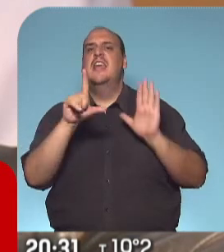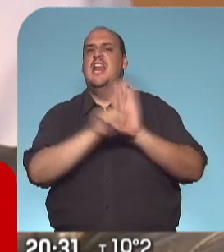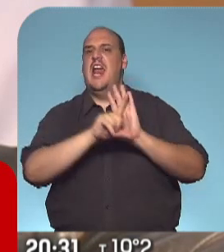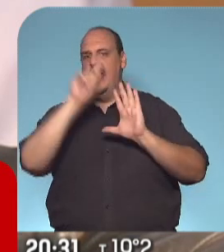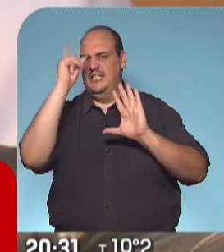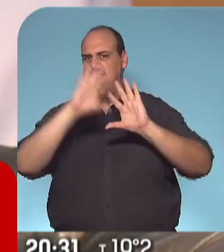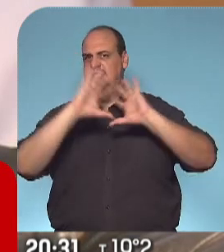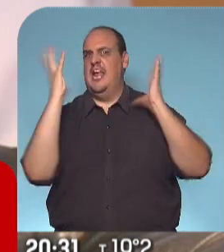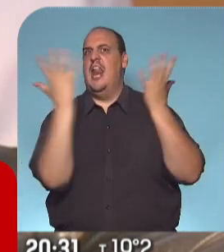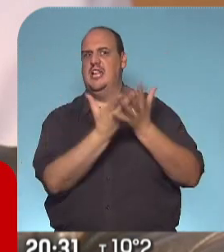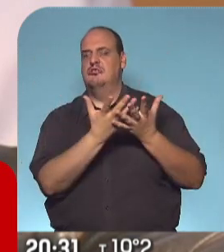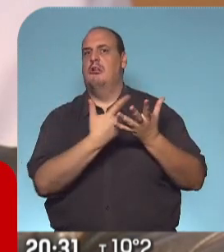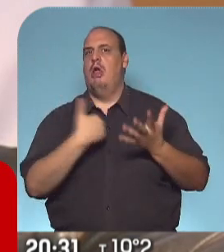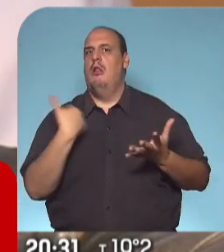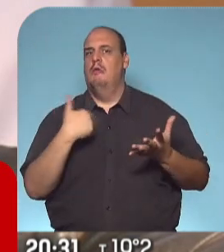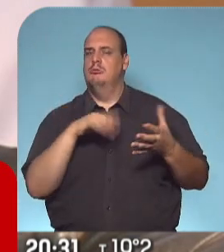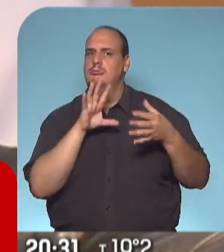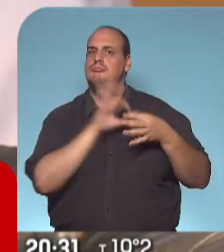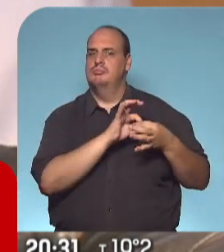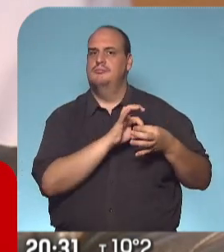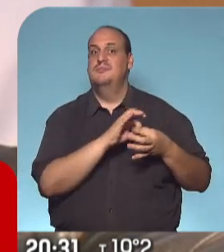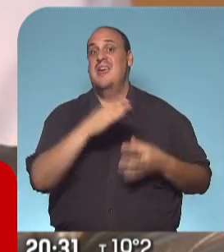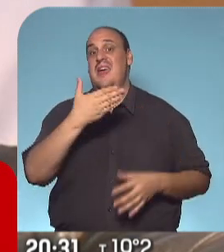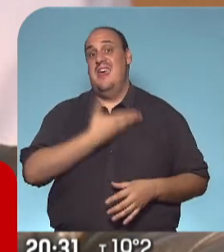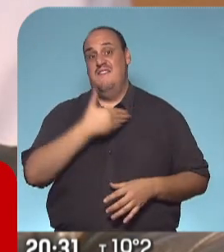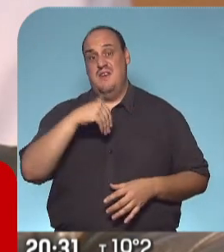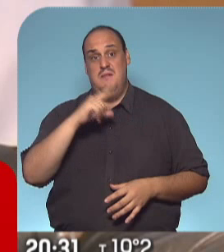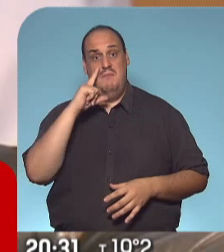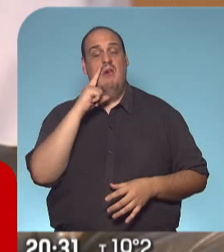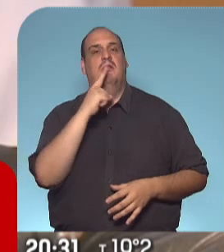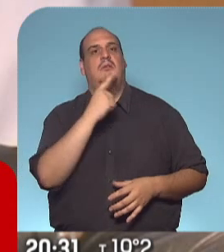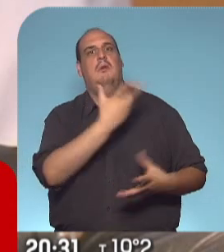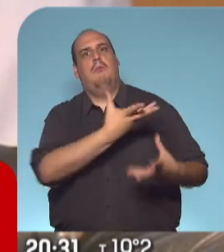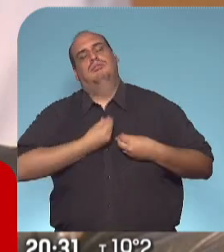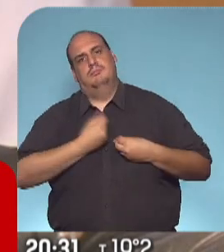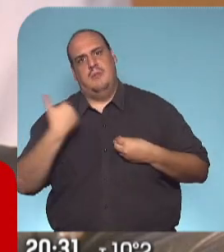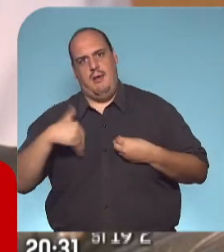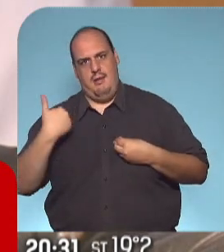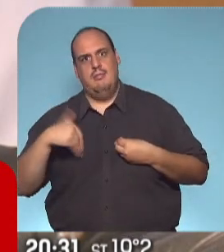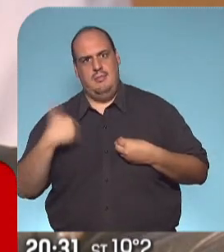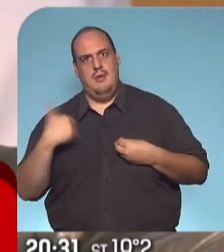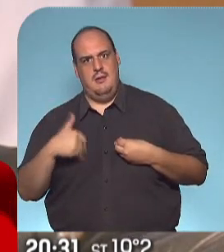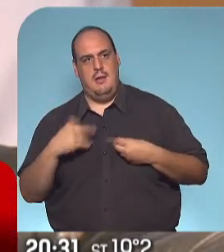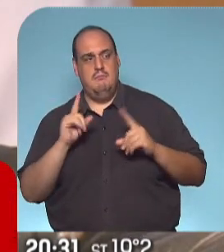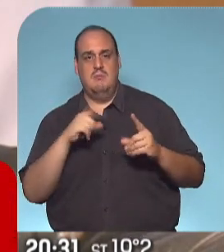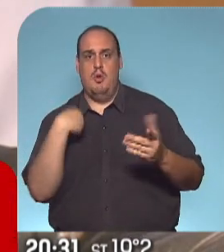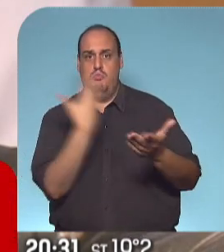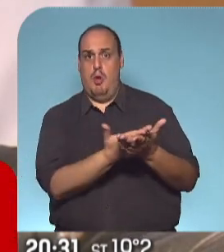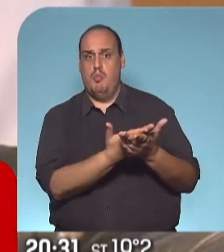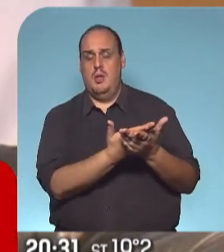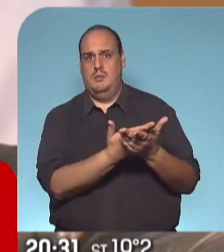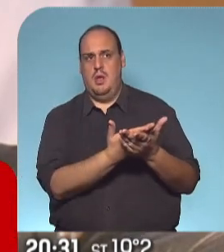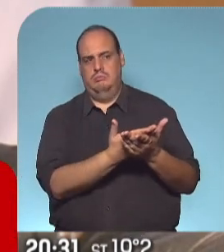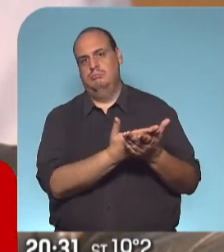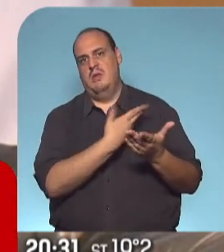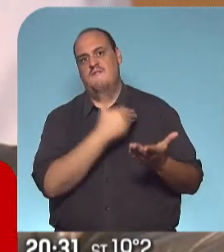Argentina está haciendo. Argentina tiene el aval del Fondo Monetario Internacional en la propuesta de canje que hizo.